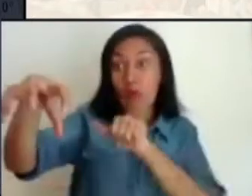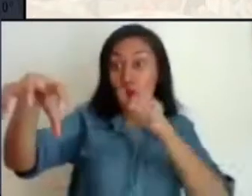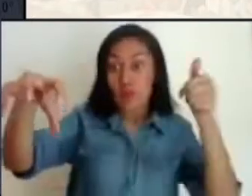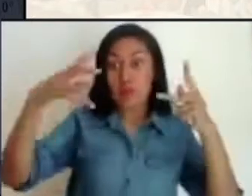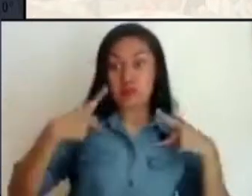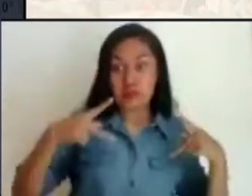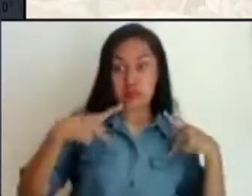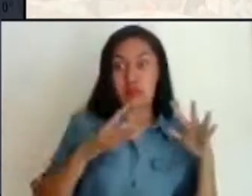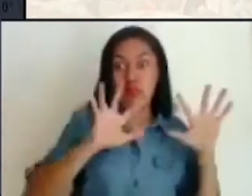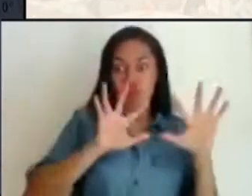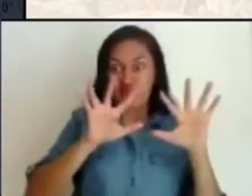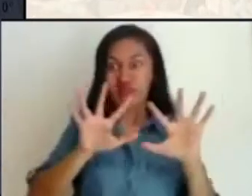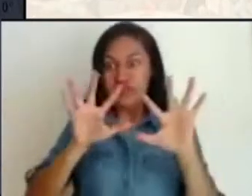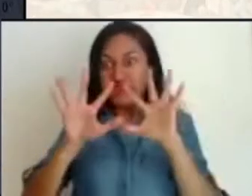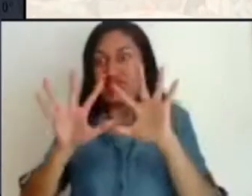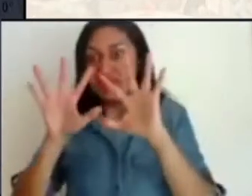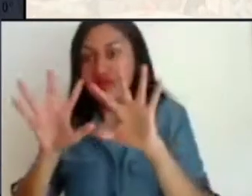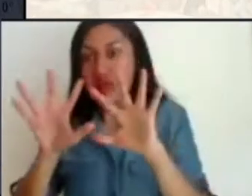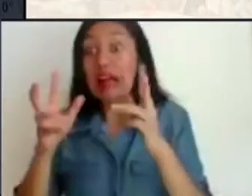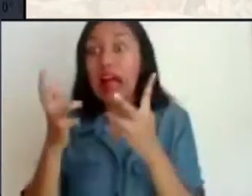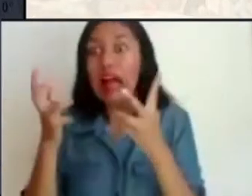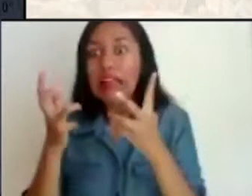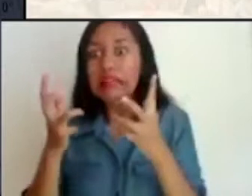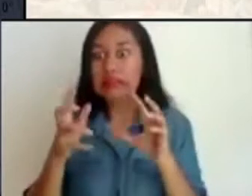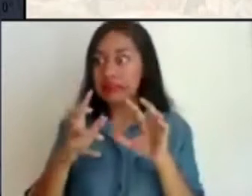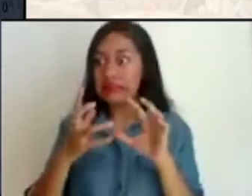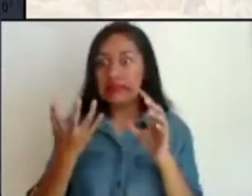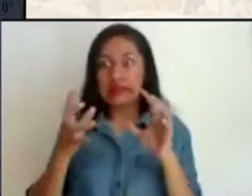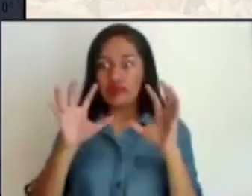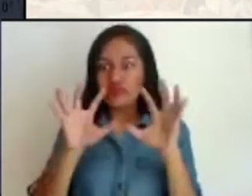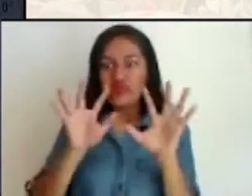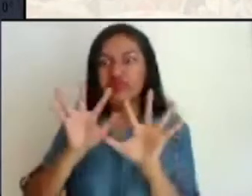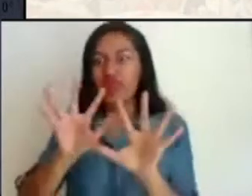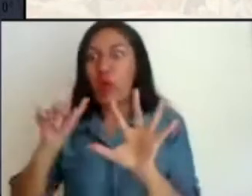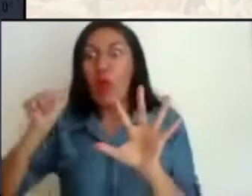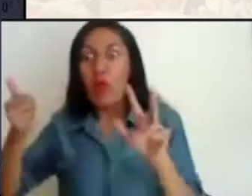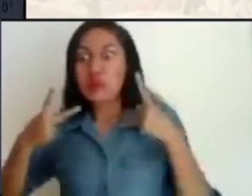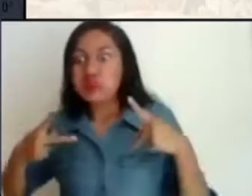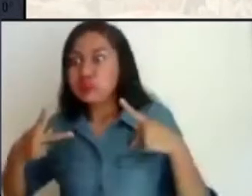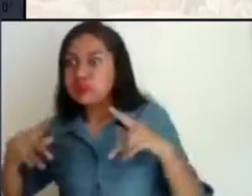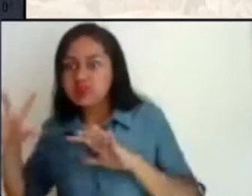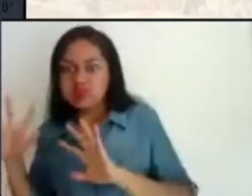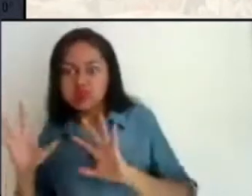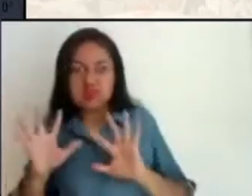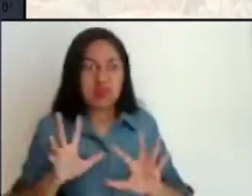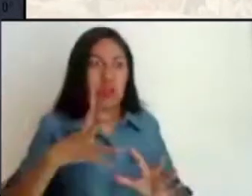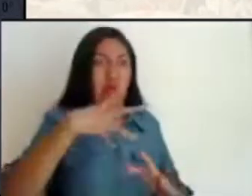para contagiar al ejército que lo sitiaba. El hecho es que después,